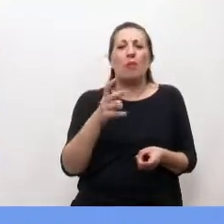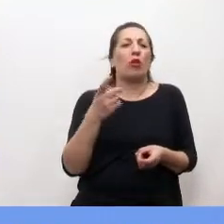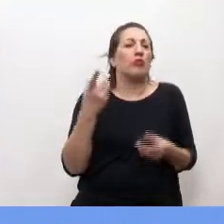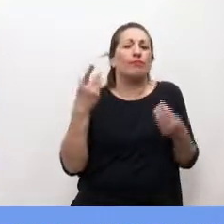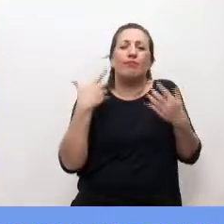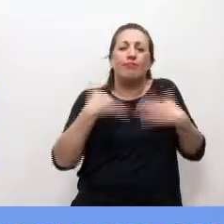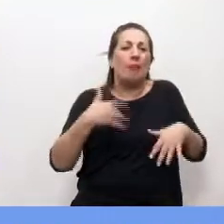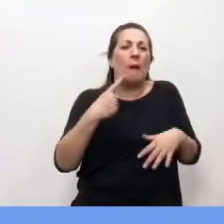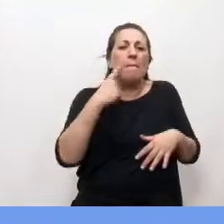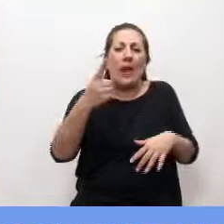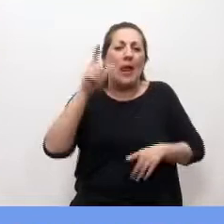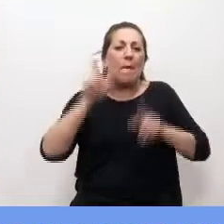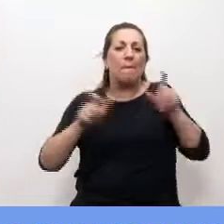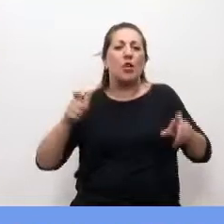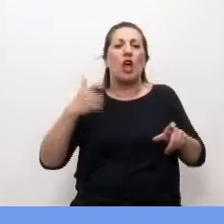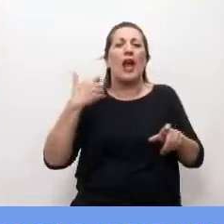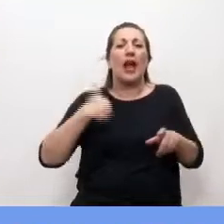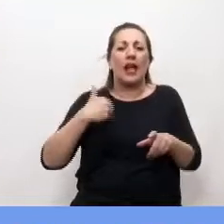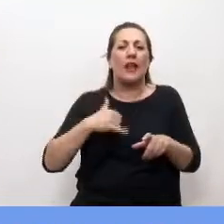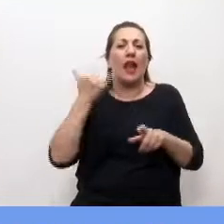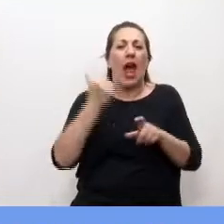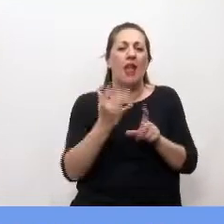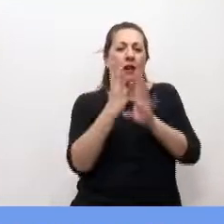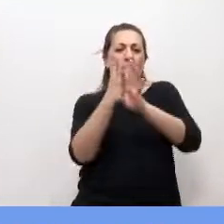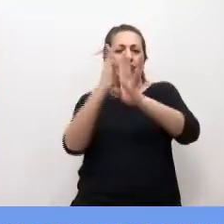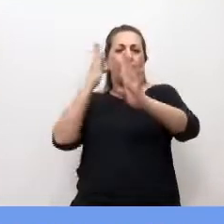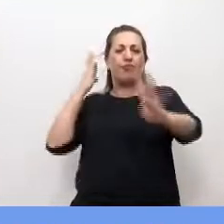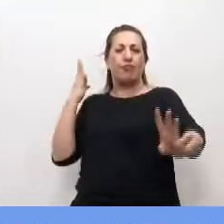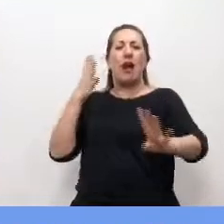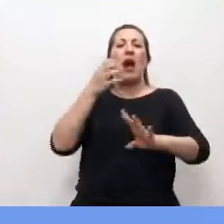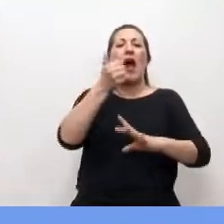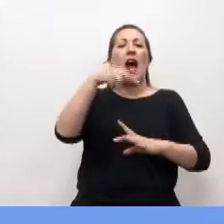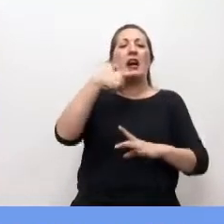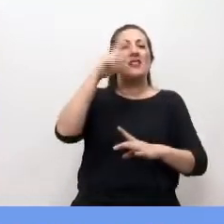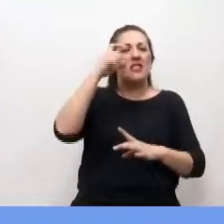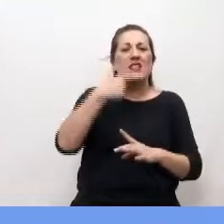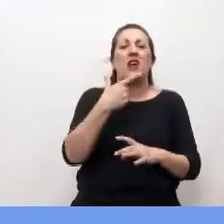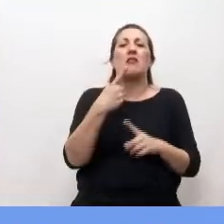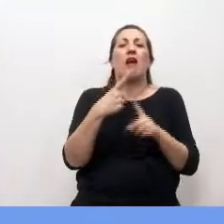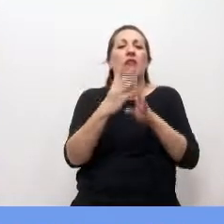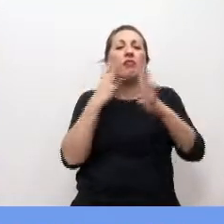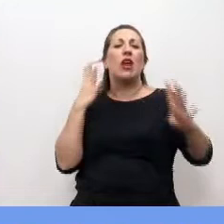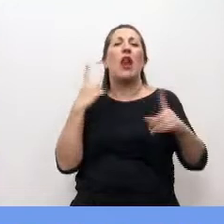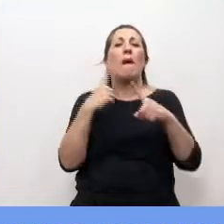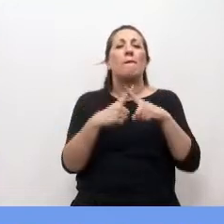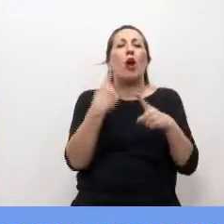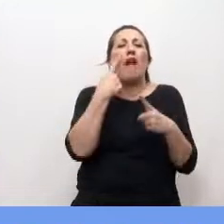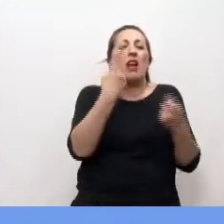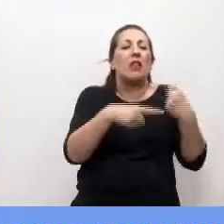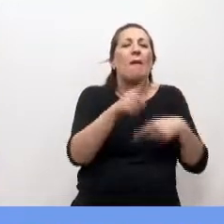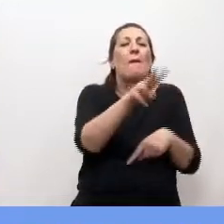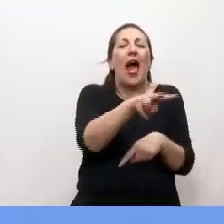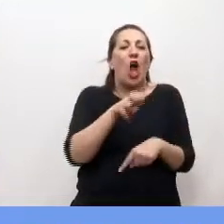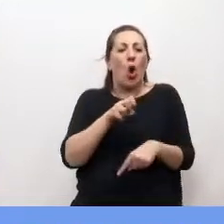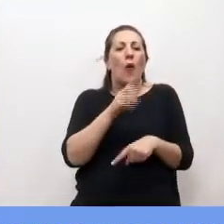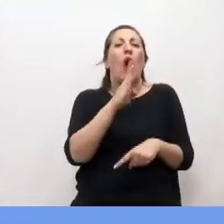acampando en las dependencias de anses en todo el país para poder cobrar un Bono aunque sea por dos